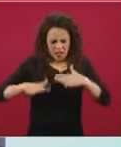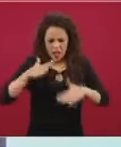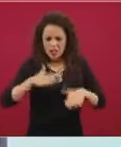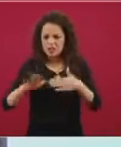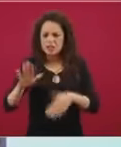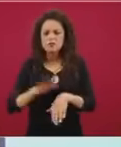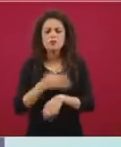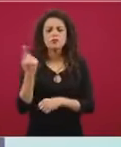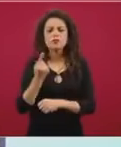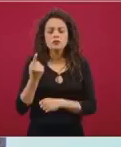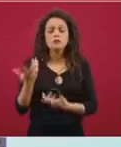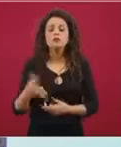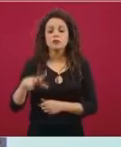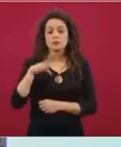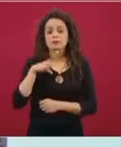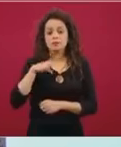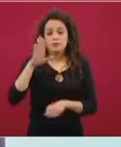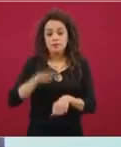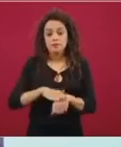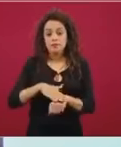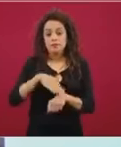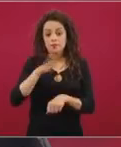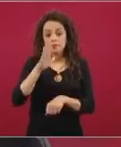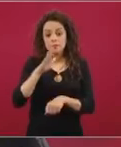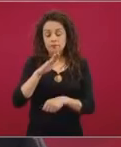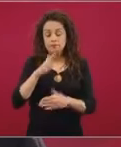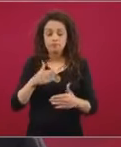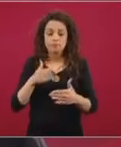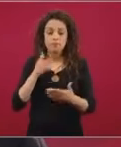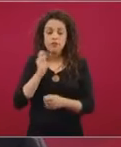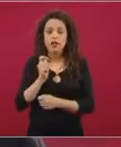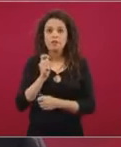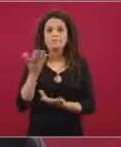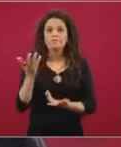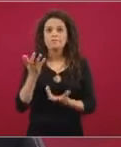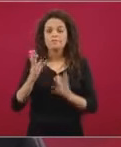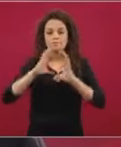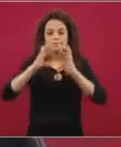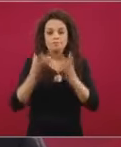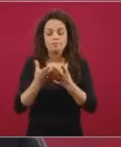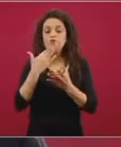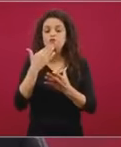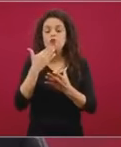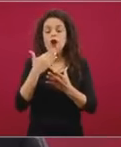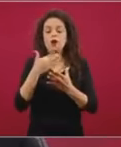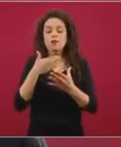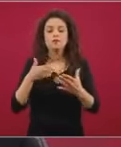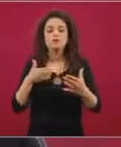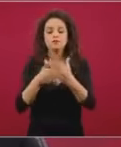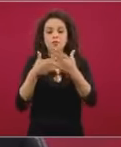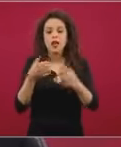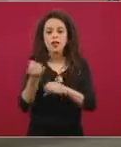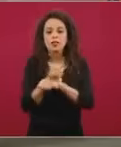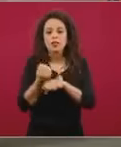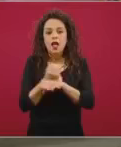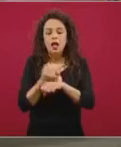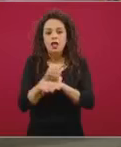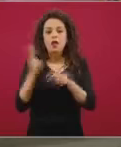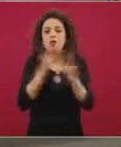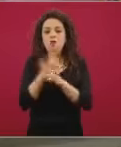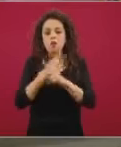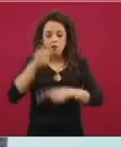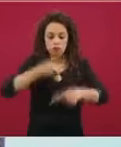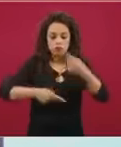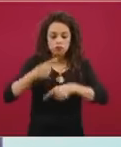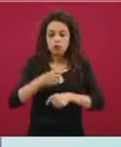porque tienen una concentración de oxígeno muy limitada en la sangre. En la sangre habitualmente debe haber